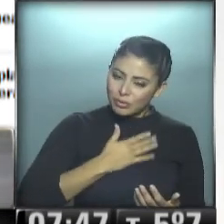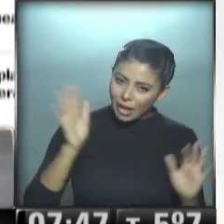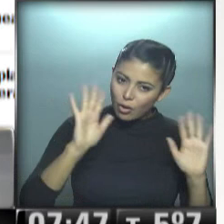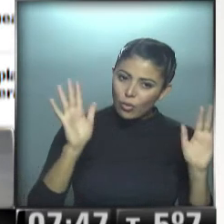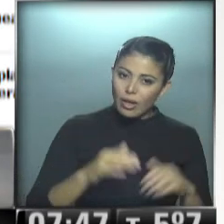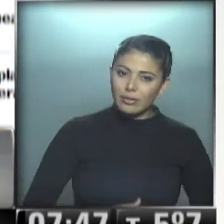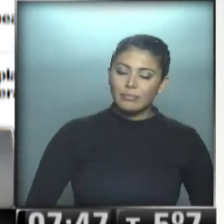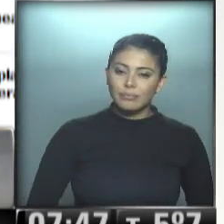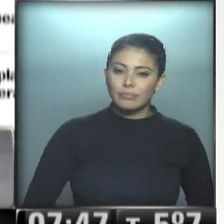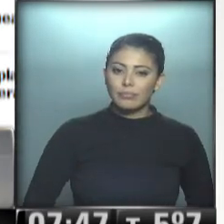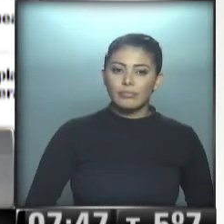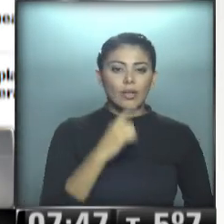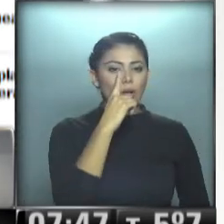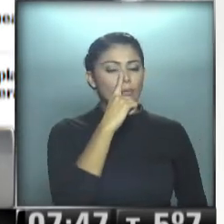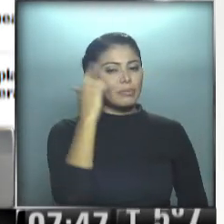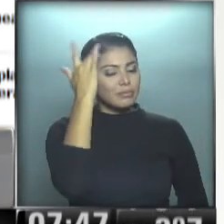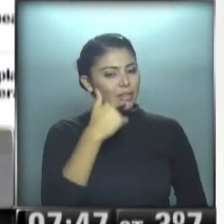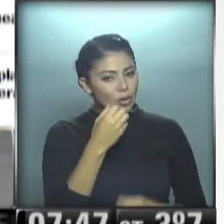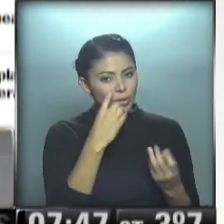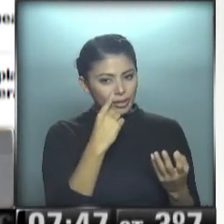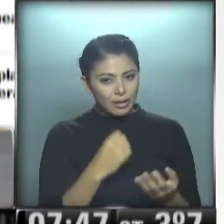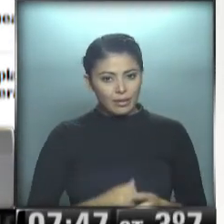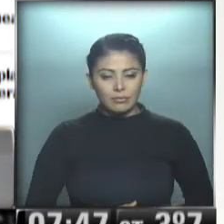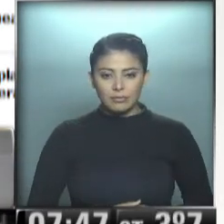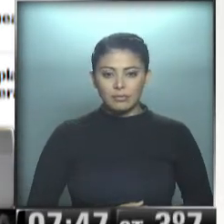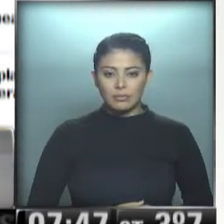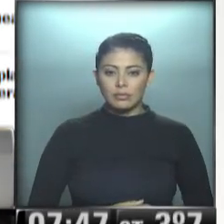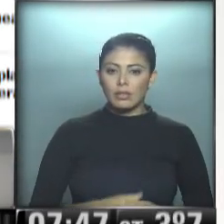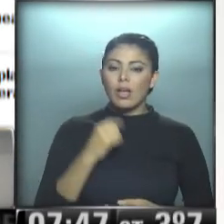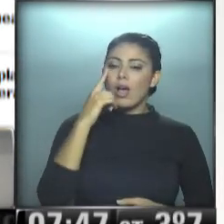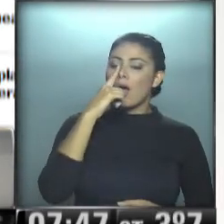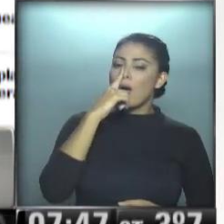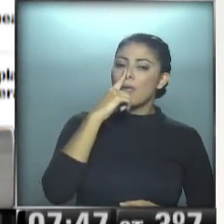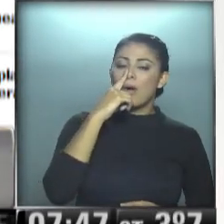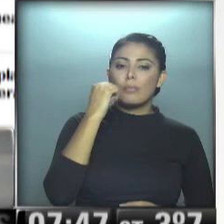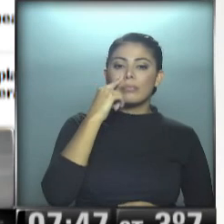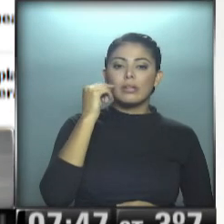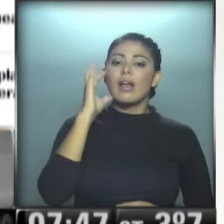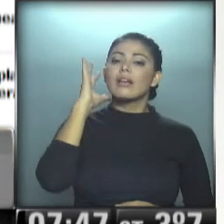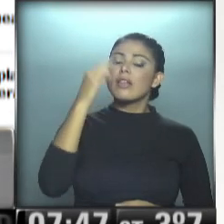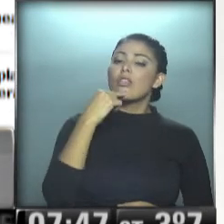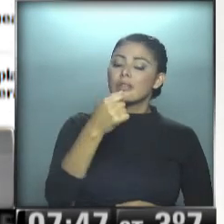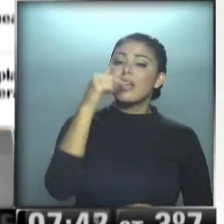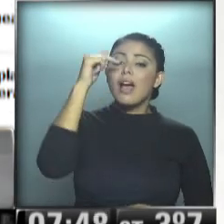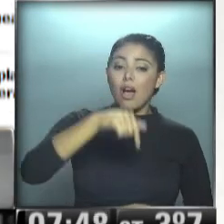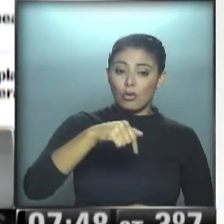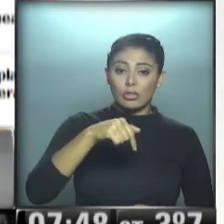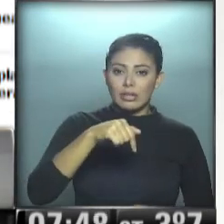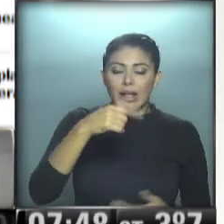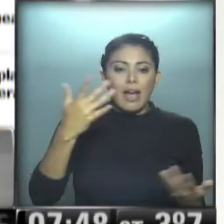saludarlo. Buenos días. Bueno, estamos aquí a pocas cuadras. Bueno, esto ha producido un